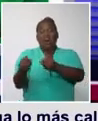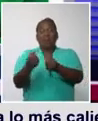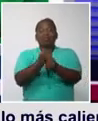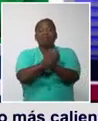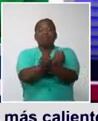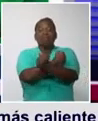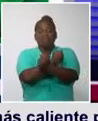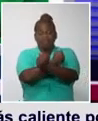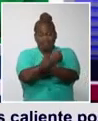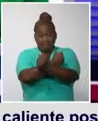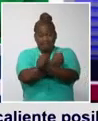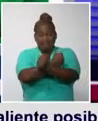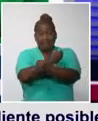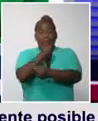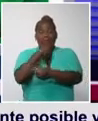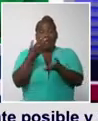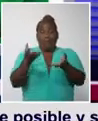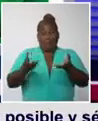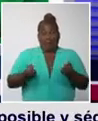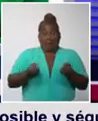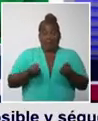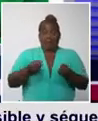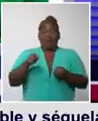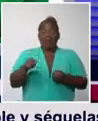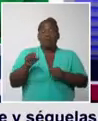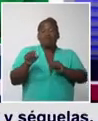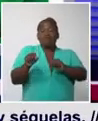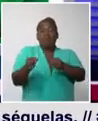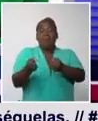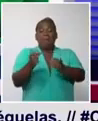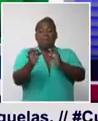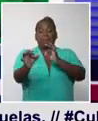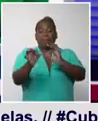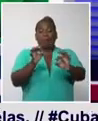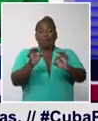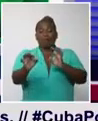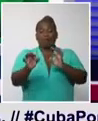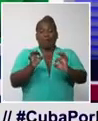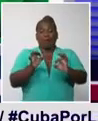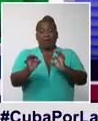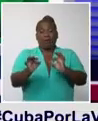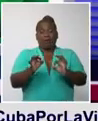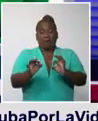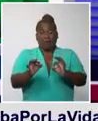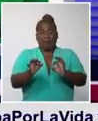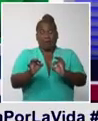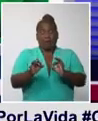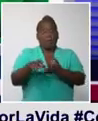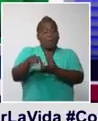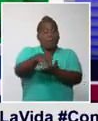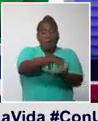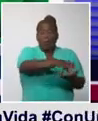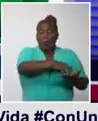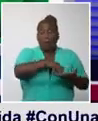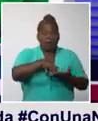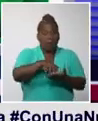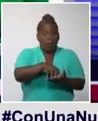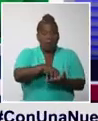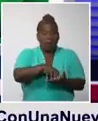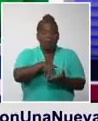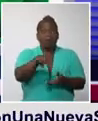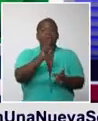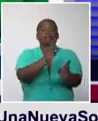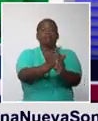poderla adquirir y que además nos obliga a protegernos en todos los escenarios y en el contacto con